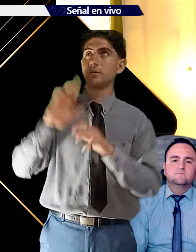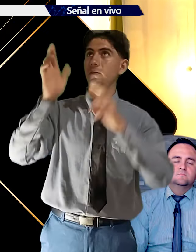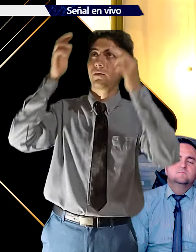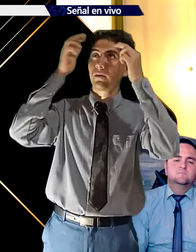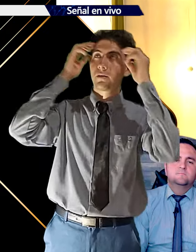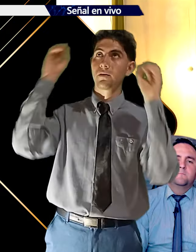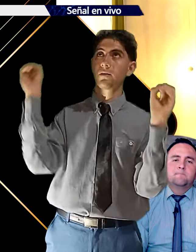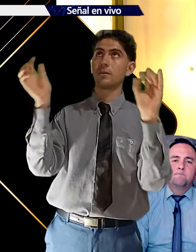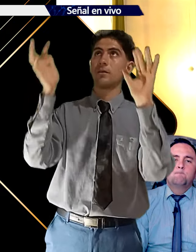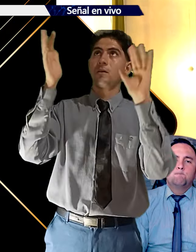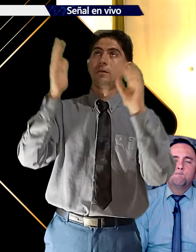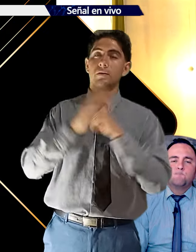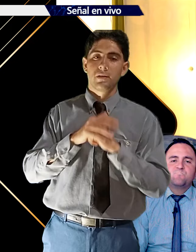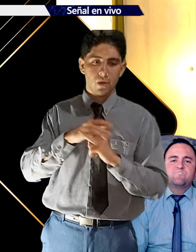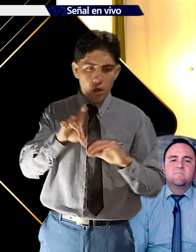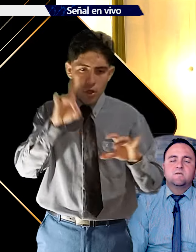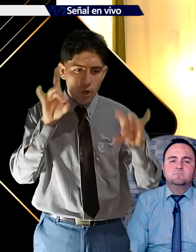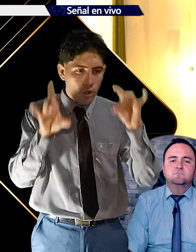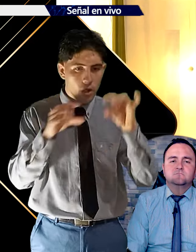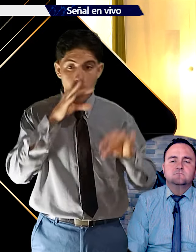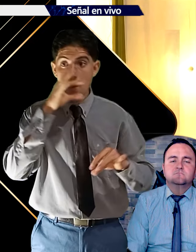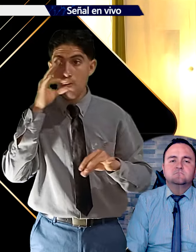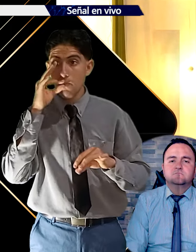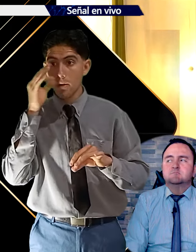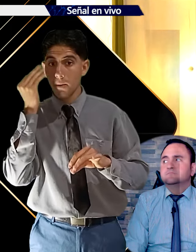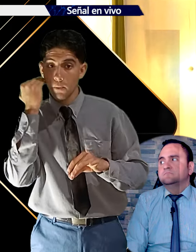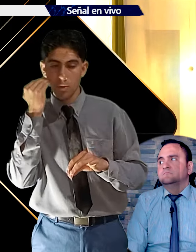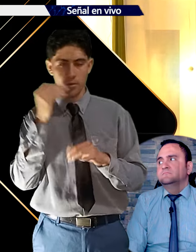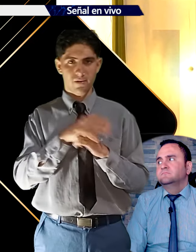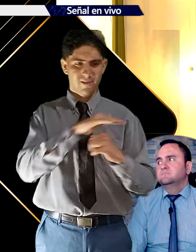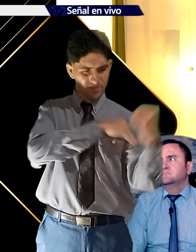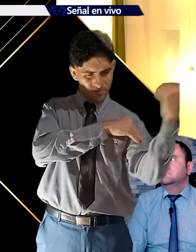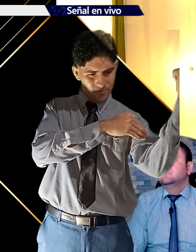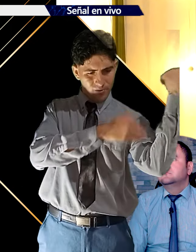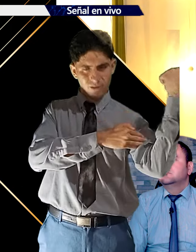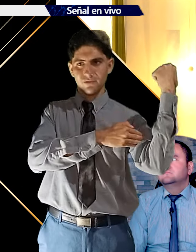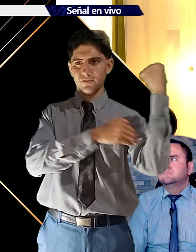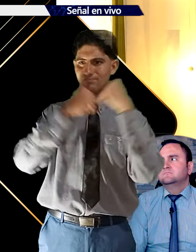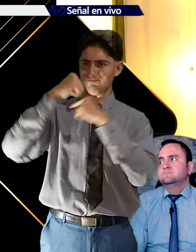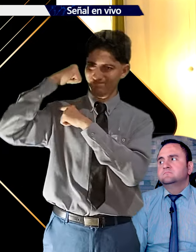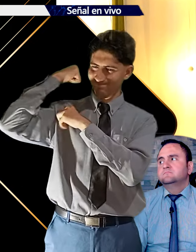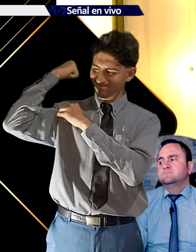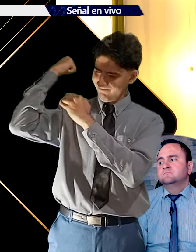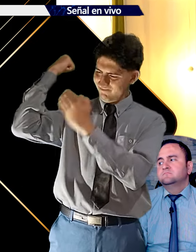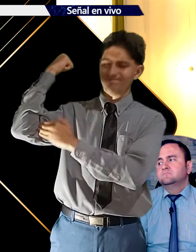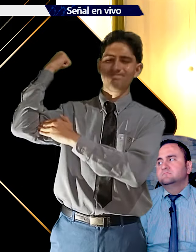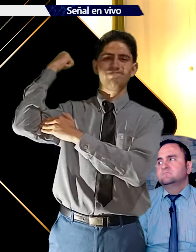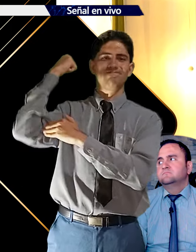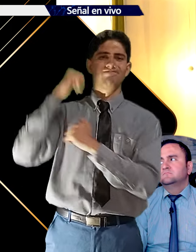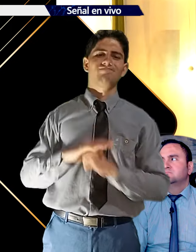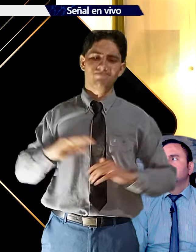esforzados. Escucha esto: el Rey de la gloria llama a hombres y mujeres